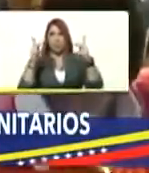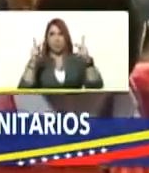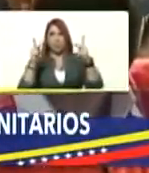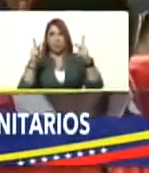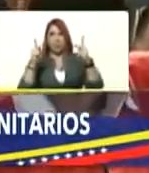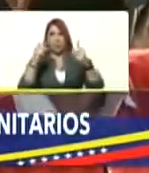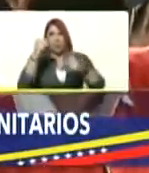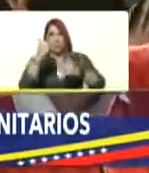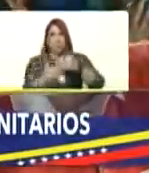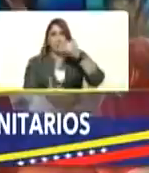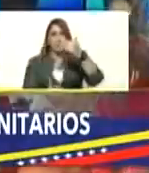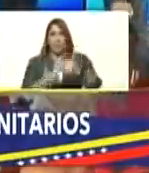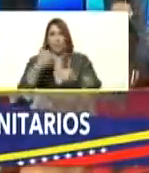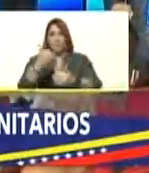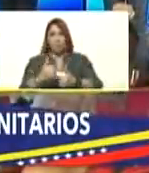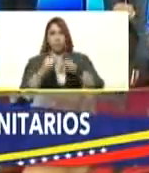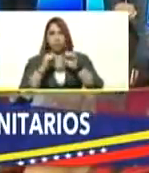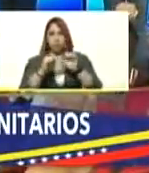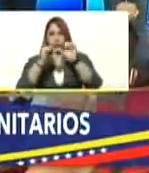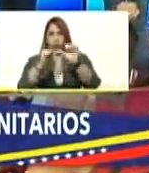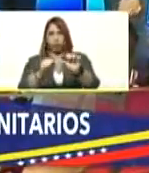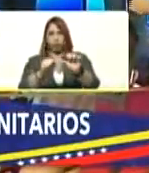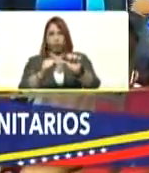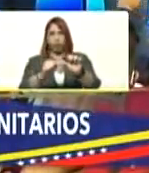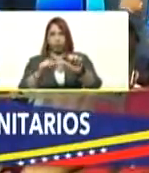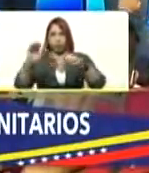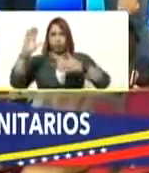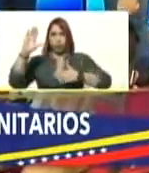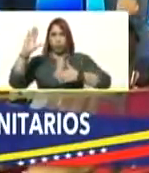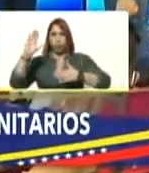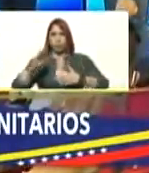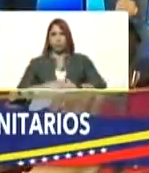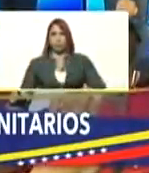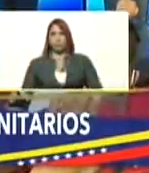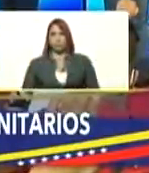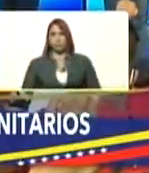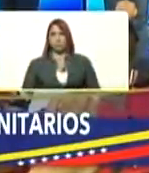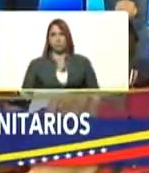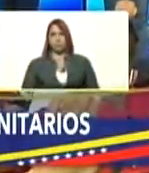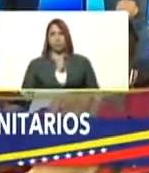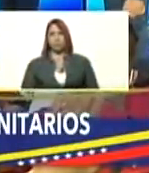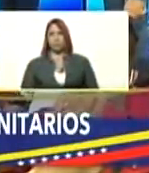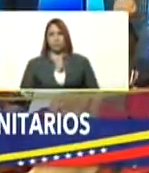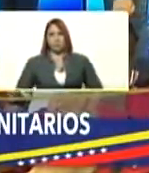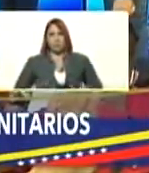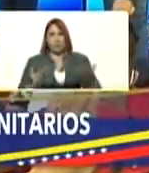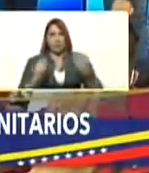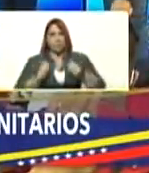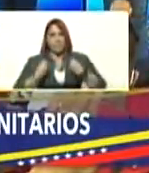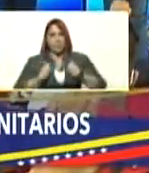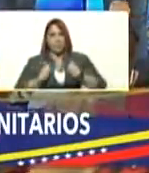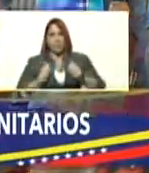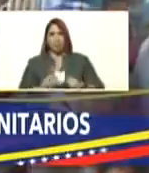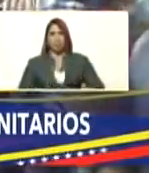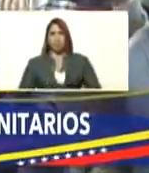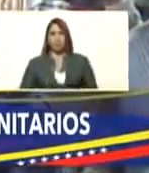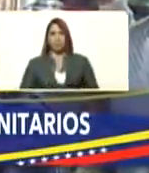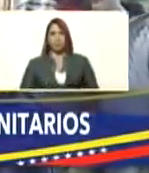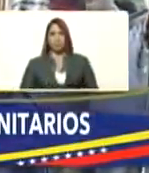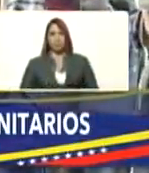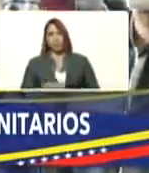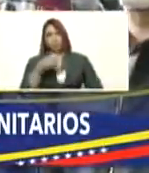de avance permanente. Juro que daré mi vida por